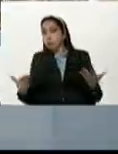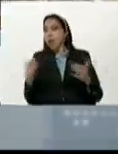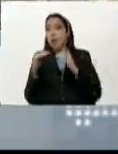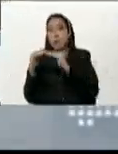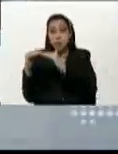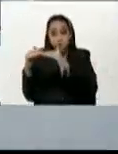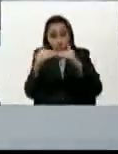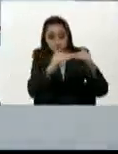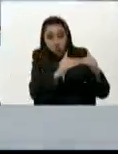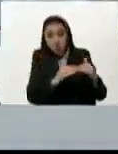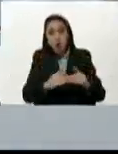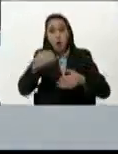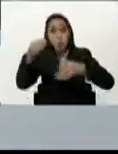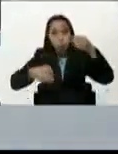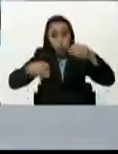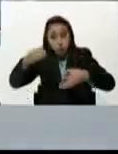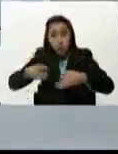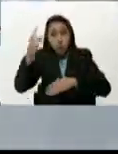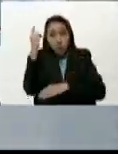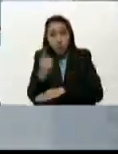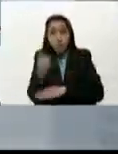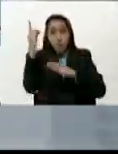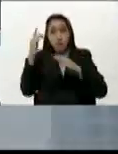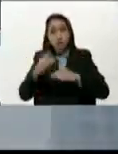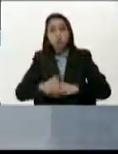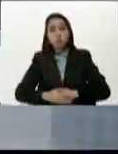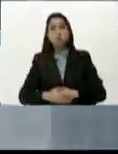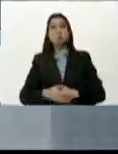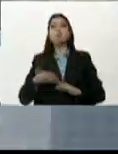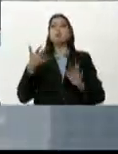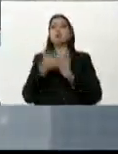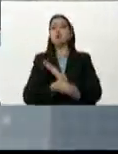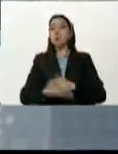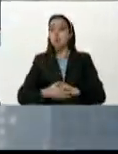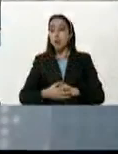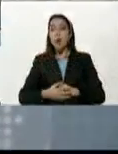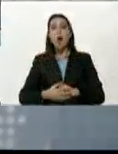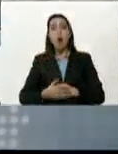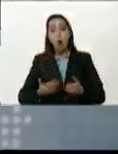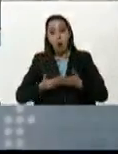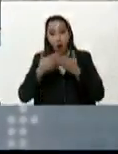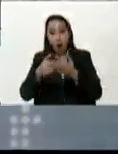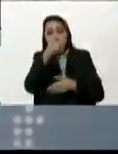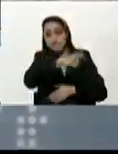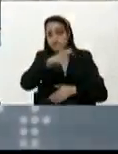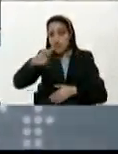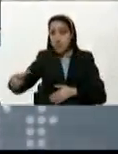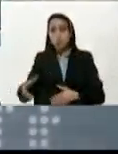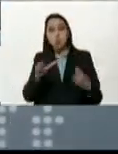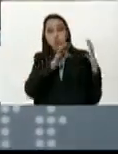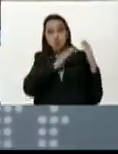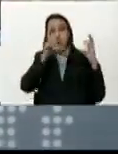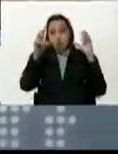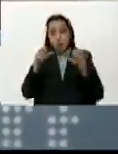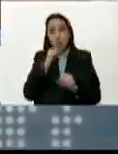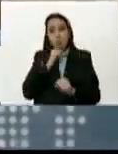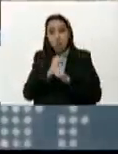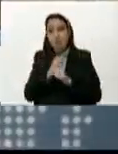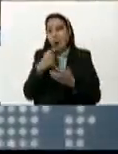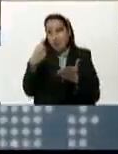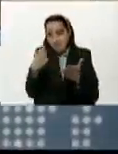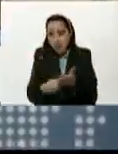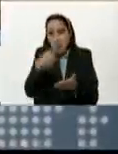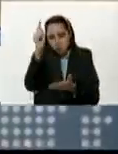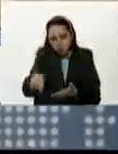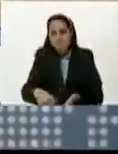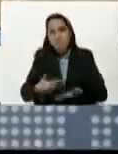la justicia la equidad en el tema de los ingresos de los trabajadores y trabajadores de los salarios y los